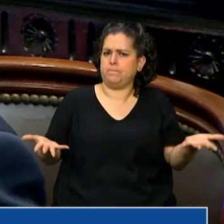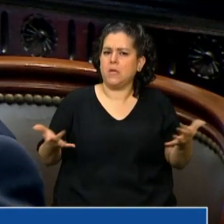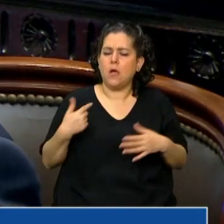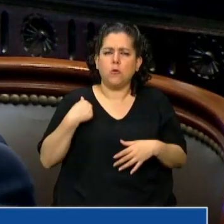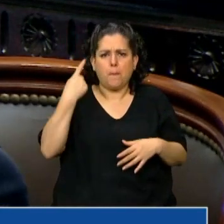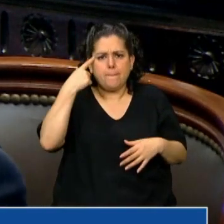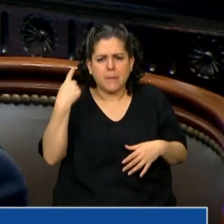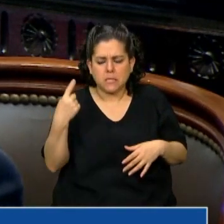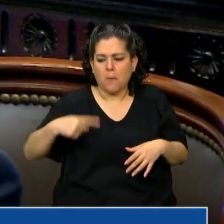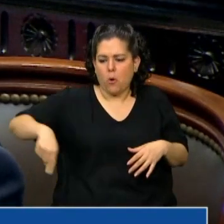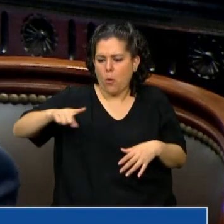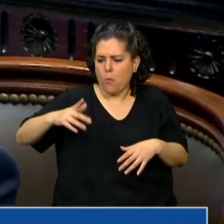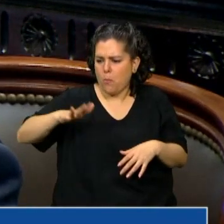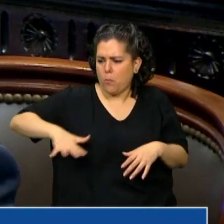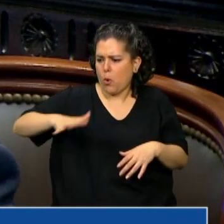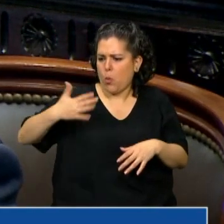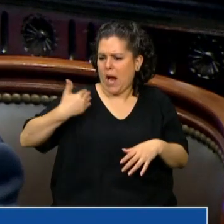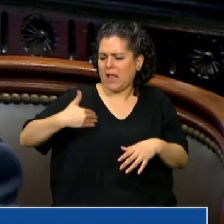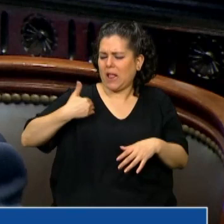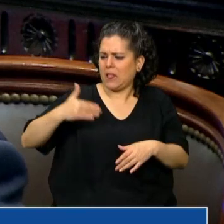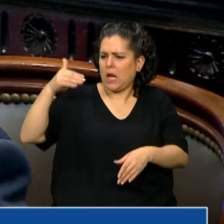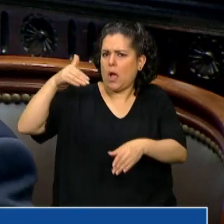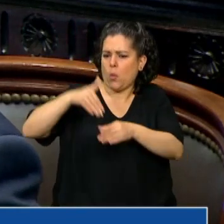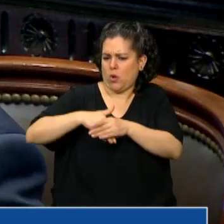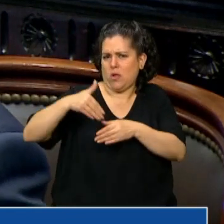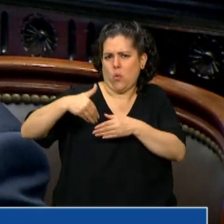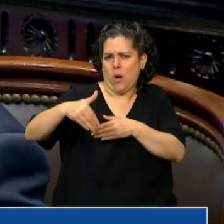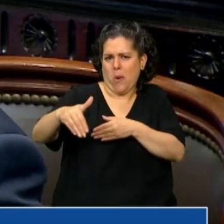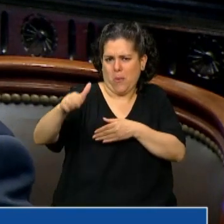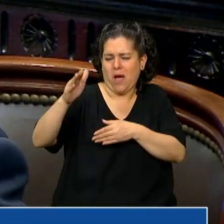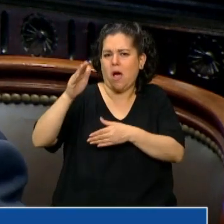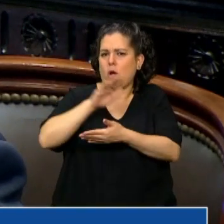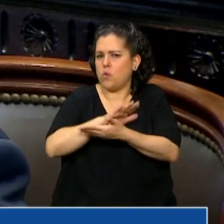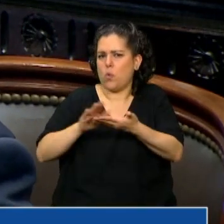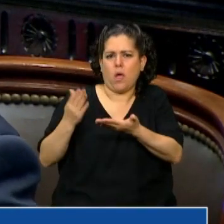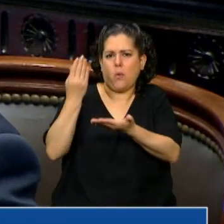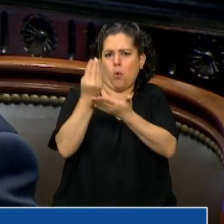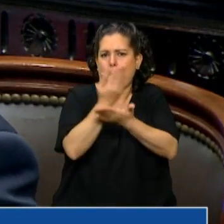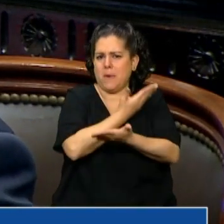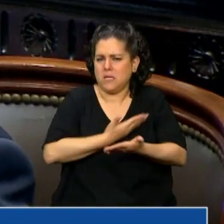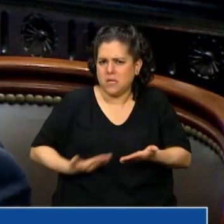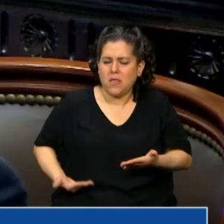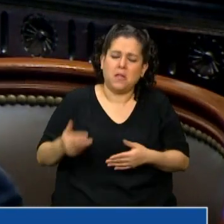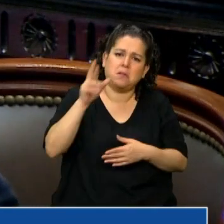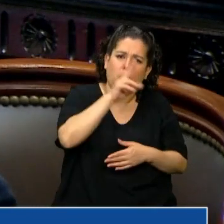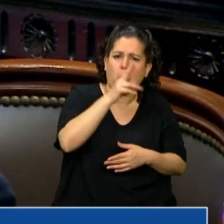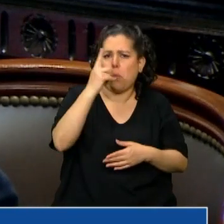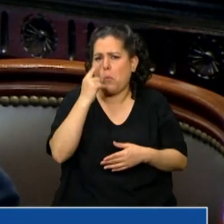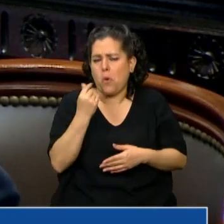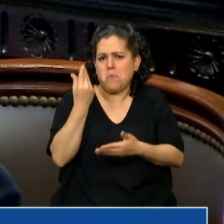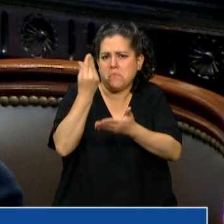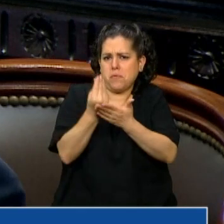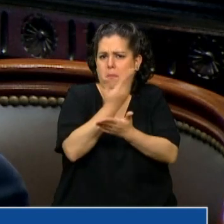si el pueblo argentino va a votar en una elección en tan solo unos días a una nueva presidenta o presidente de la